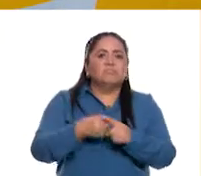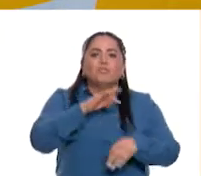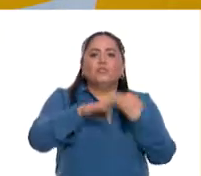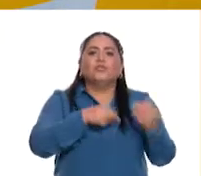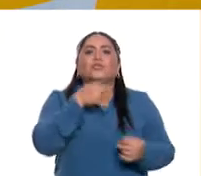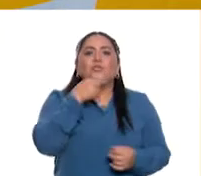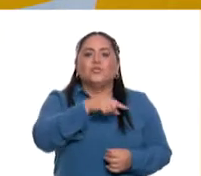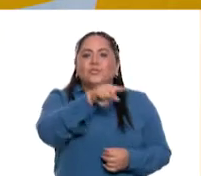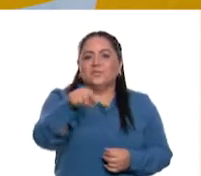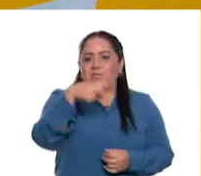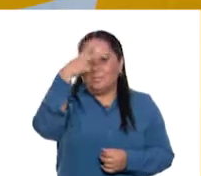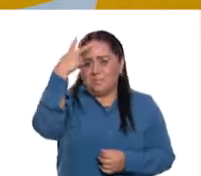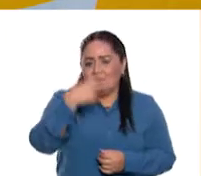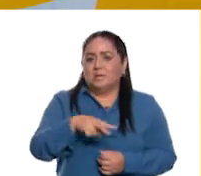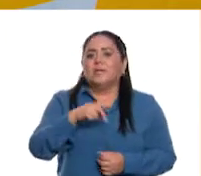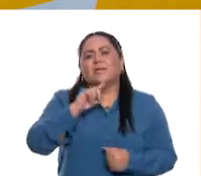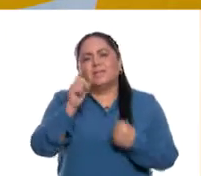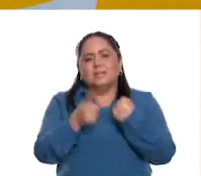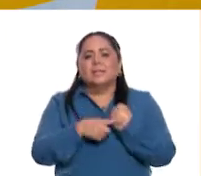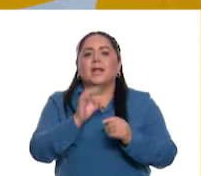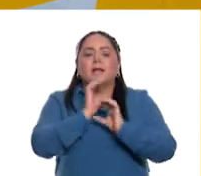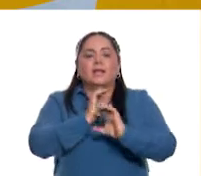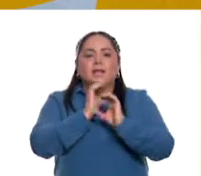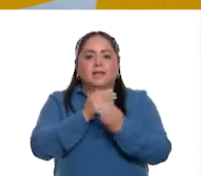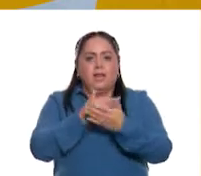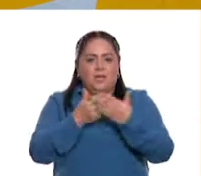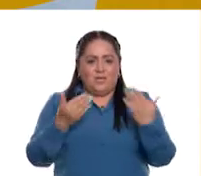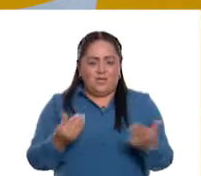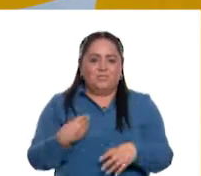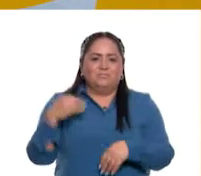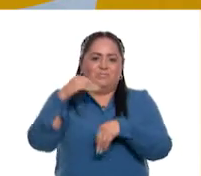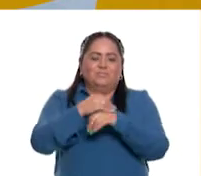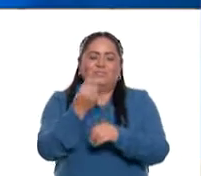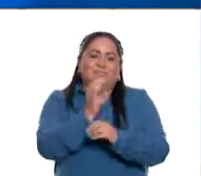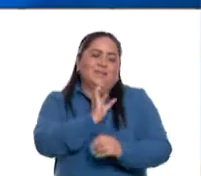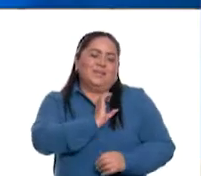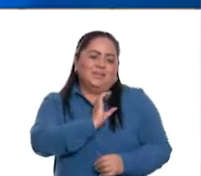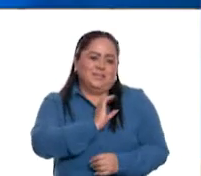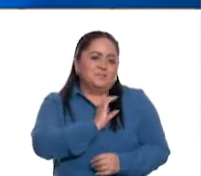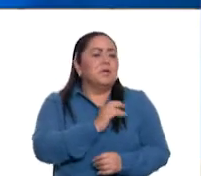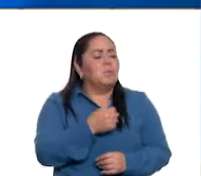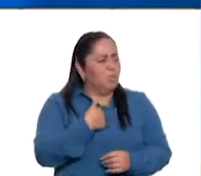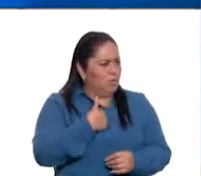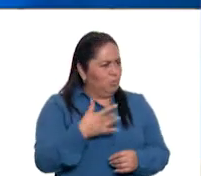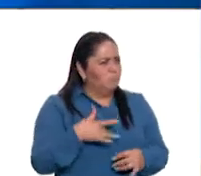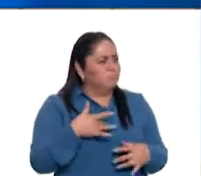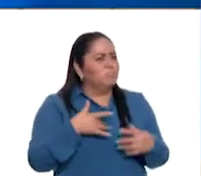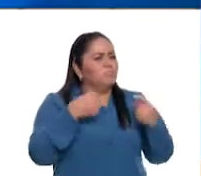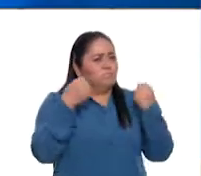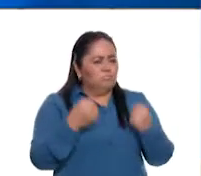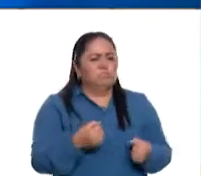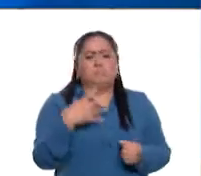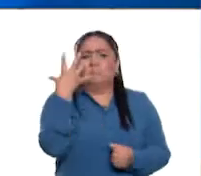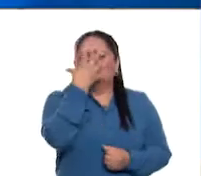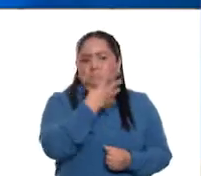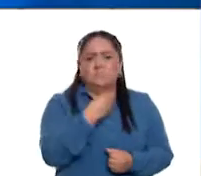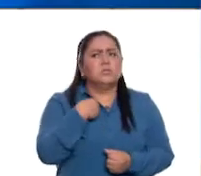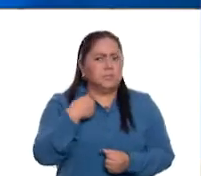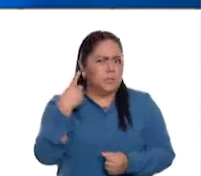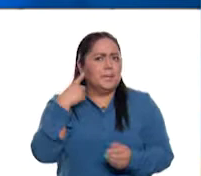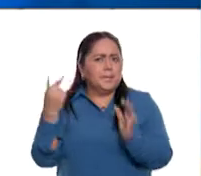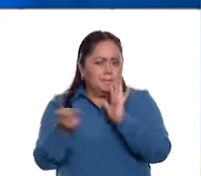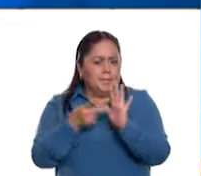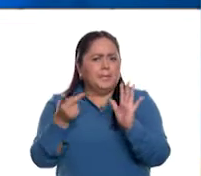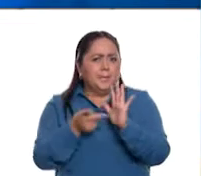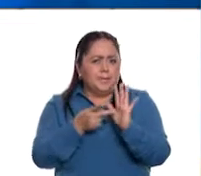las niñas y niños de México a través de la canción que les compuse con todo mi cariño. Estoy segura que está preciosa. La he escuchado muchas